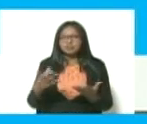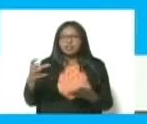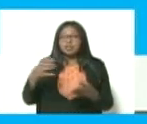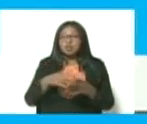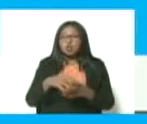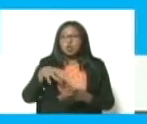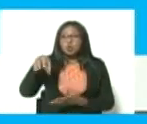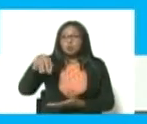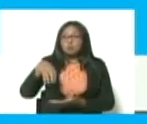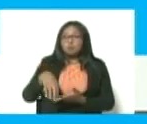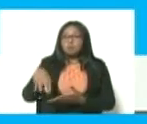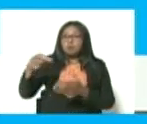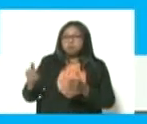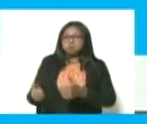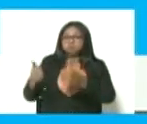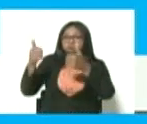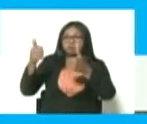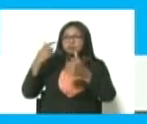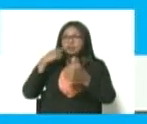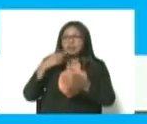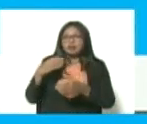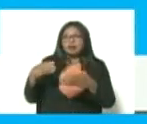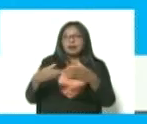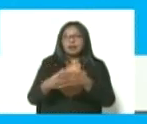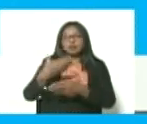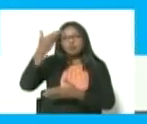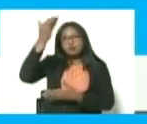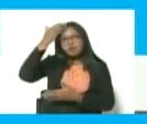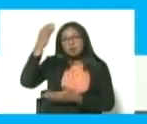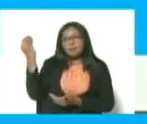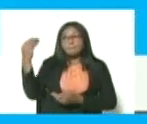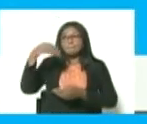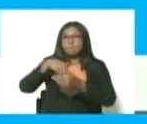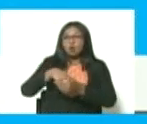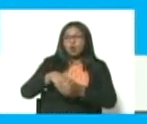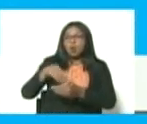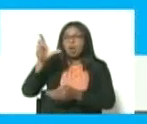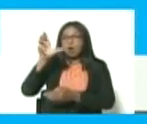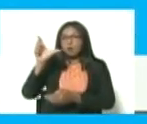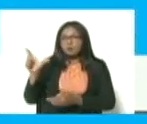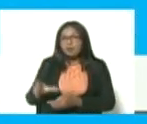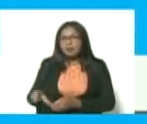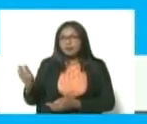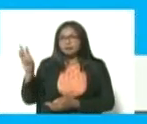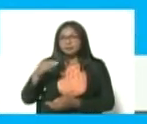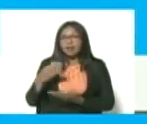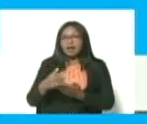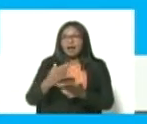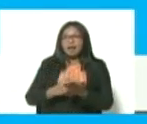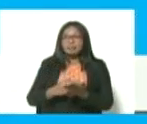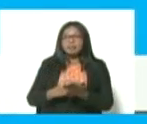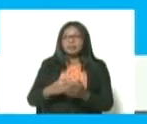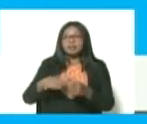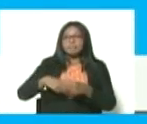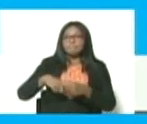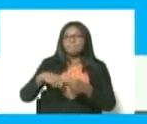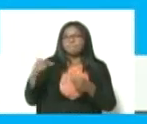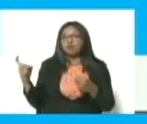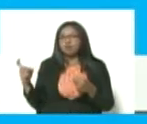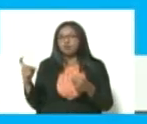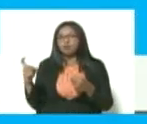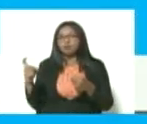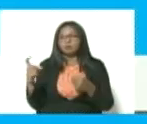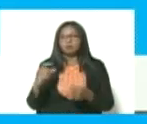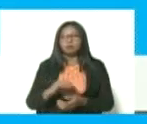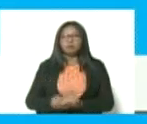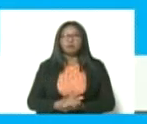la potencia colonial ocupante, el Reino Unido, que antes de retirarse de la